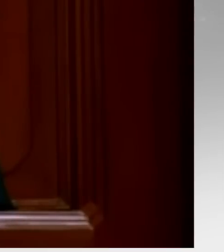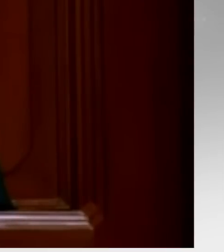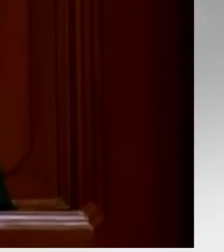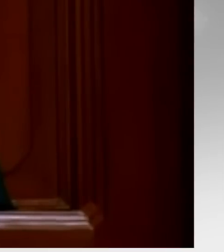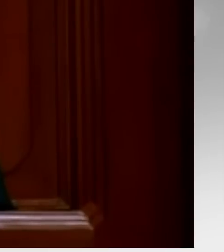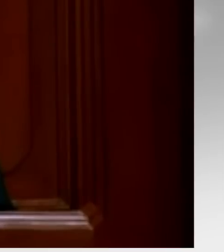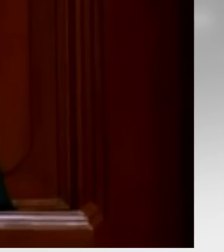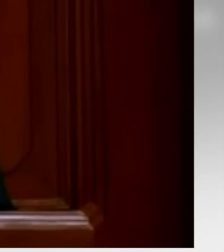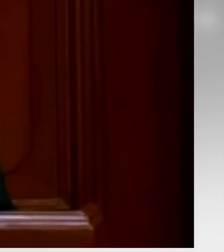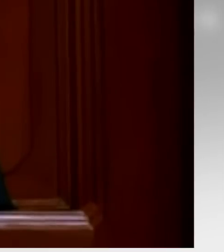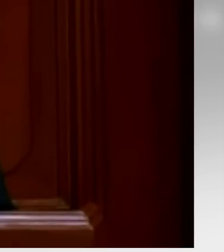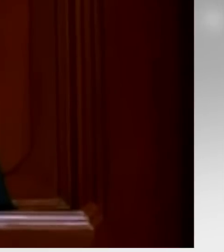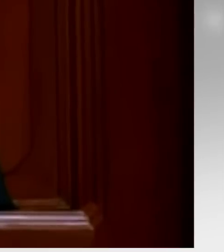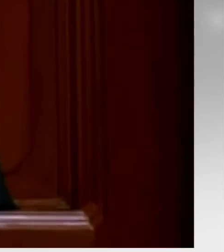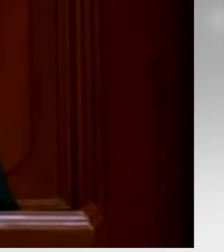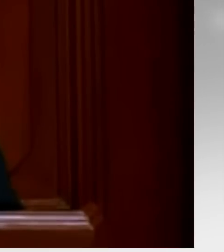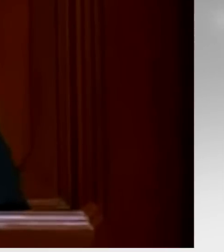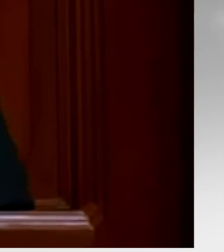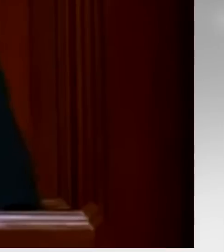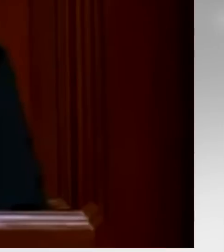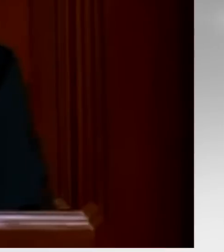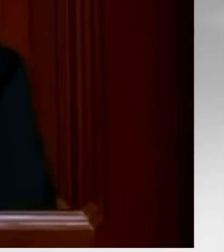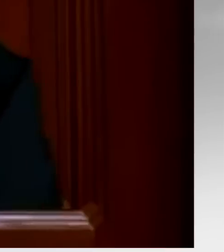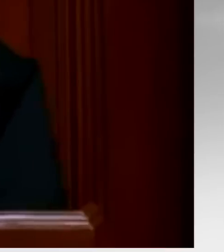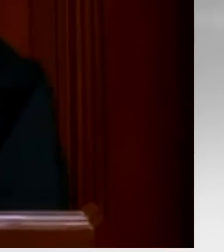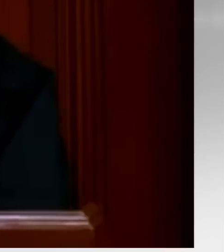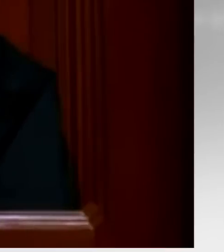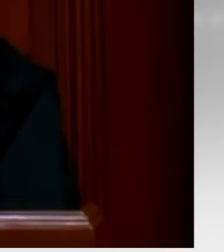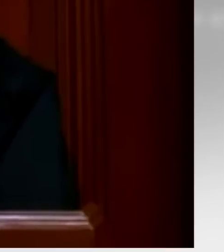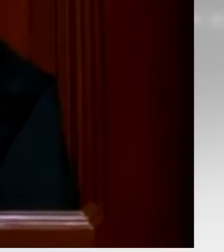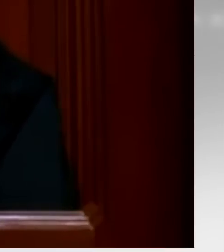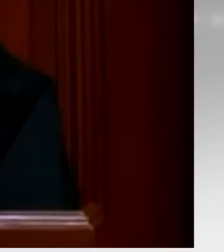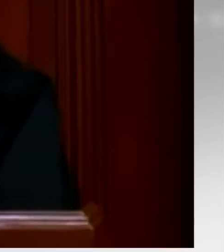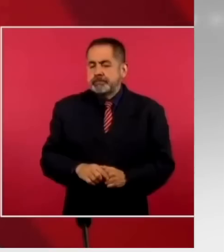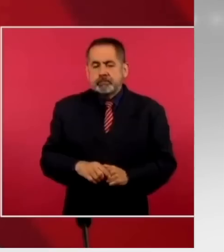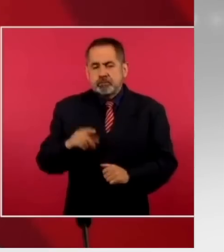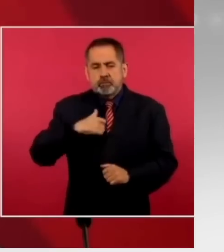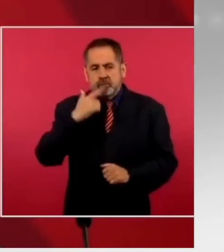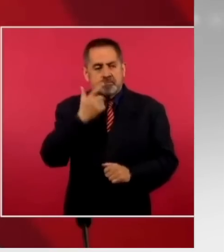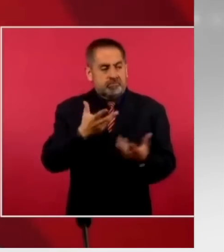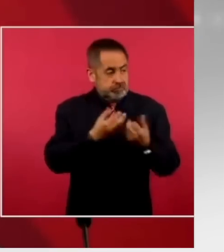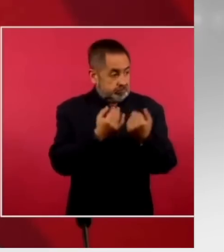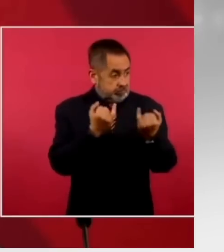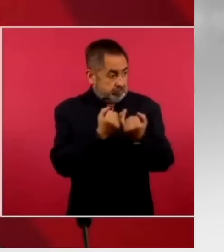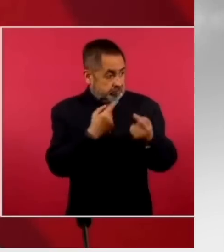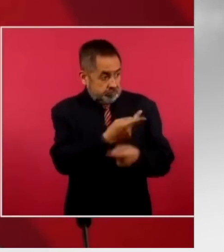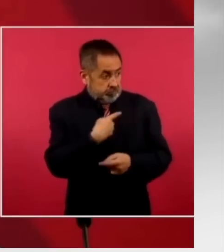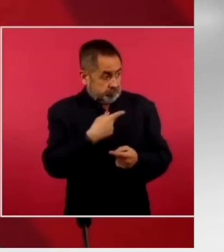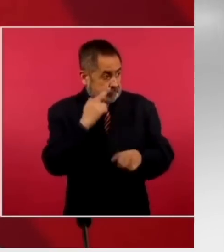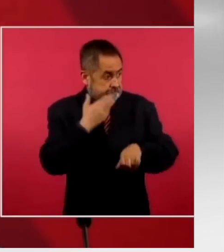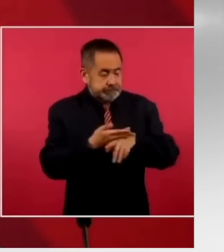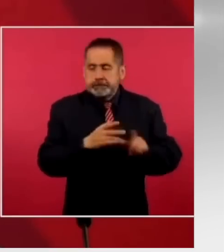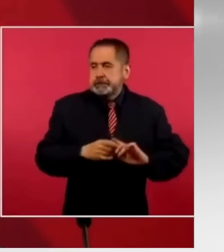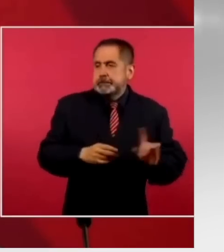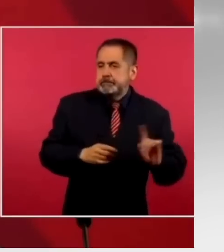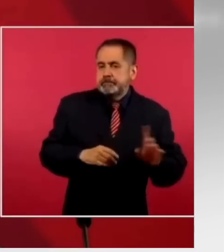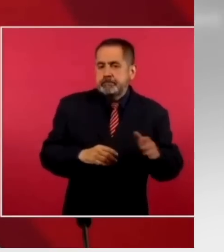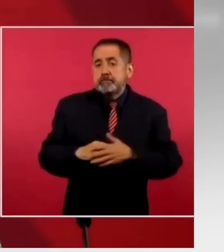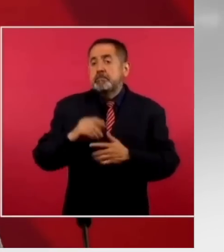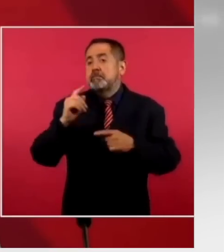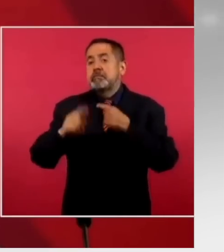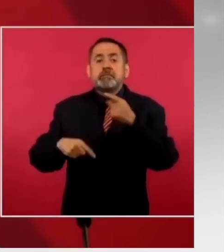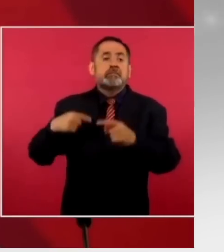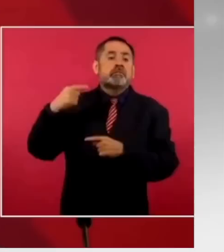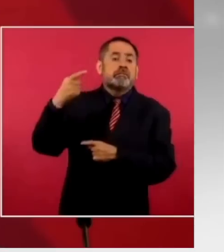esta aberración legal llamada prisión preventiva oficiosa. Ya el presidente ha reiterado hasta la náusea